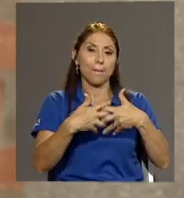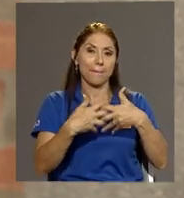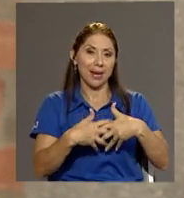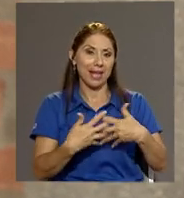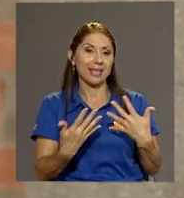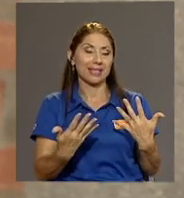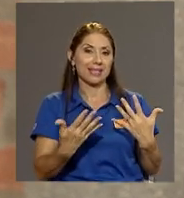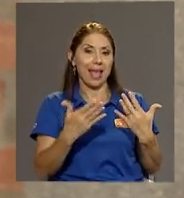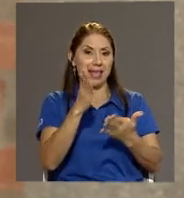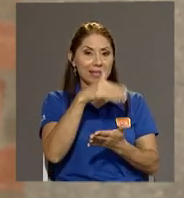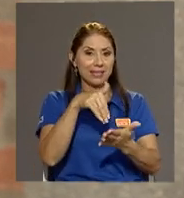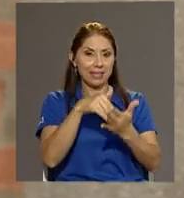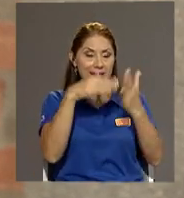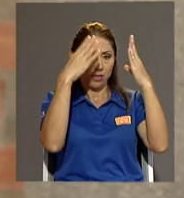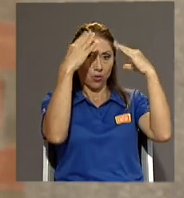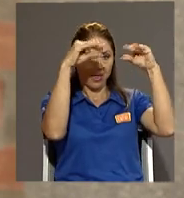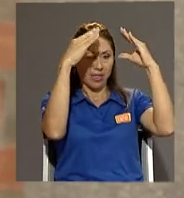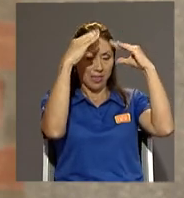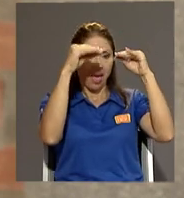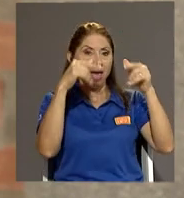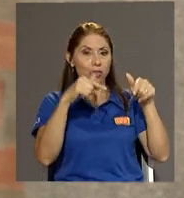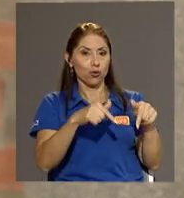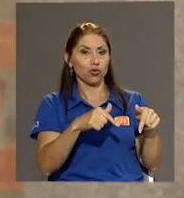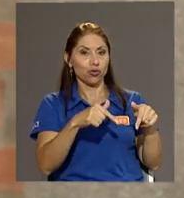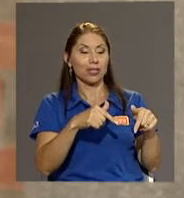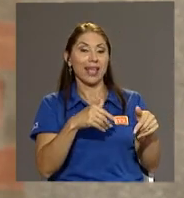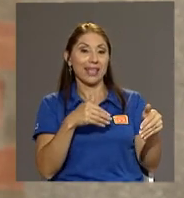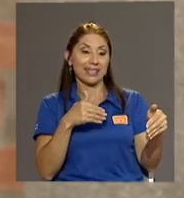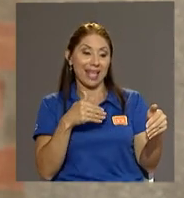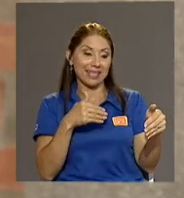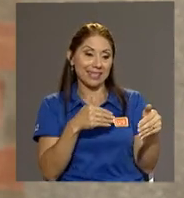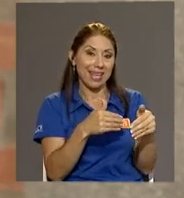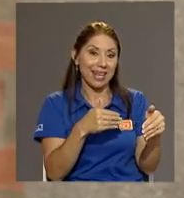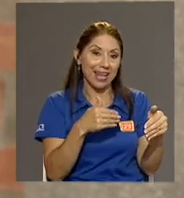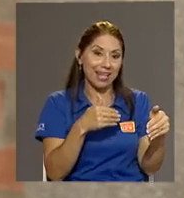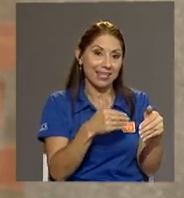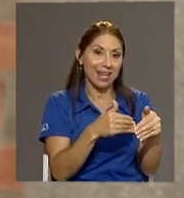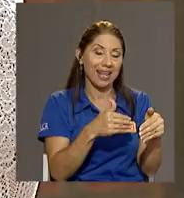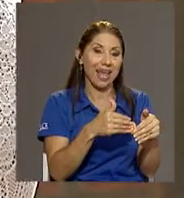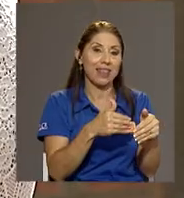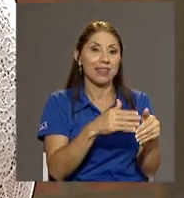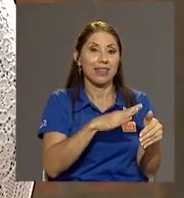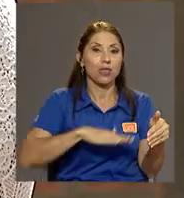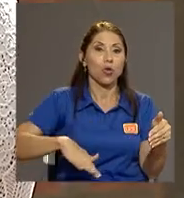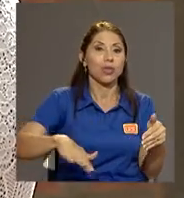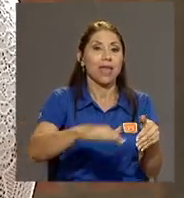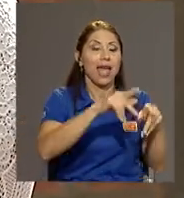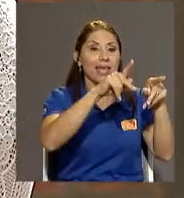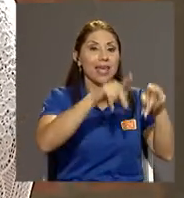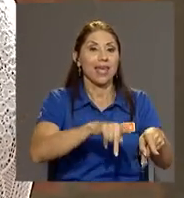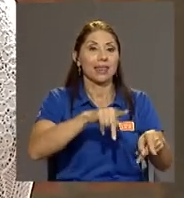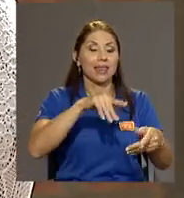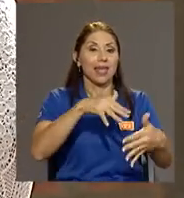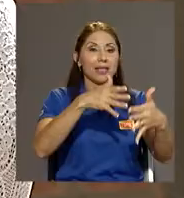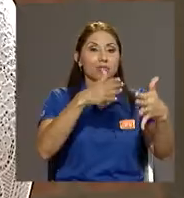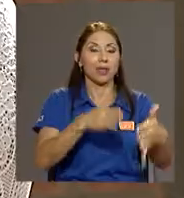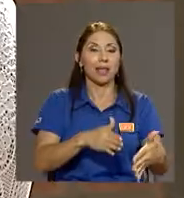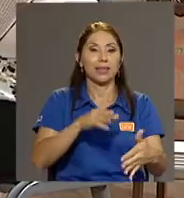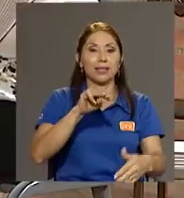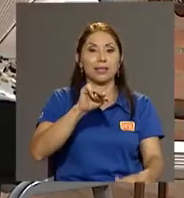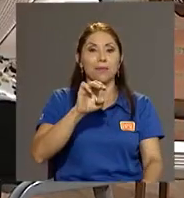de data center está cerca de donde hay gente que está estudiando mecatrónica. Entonces, ahora sí se